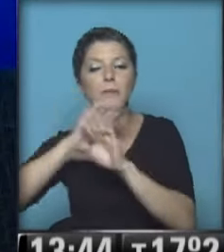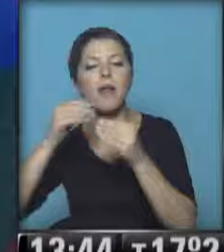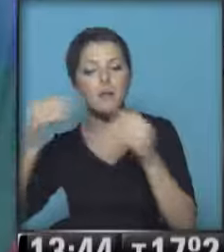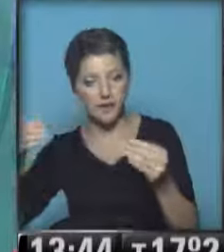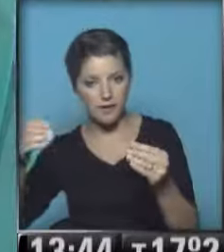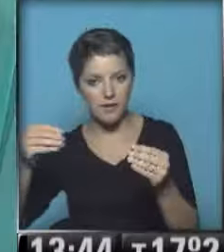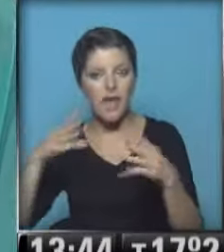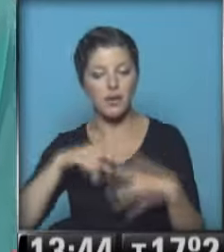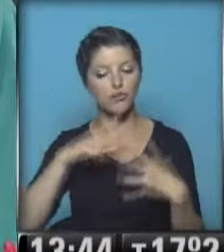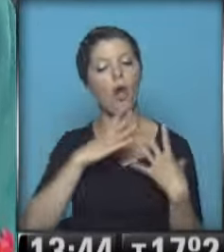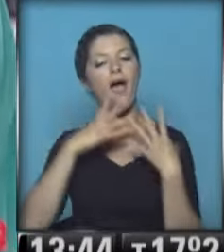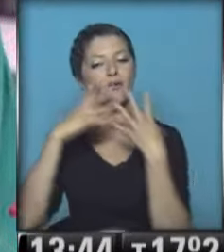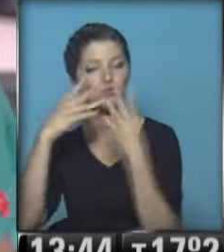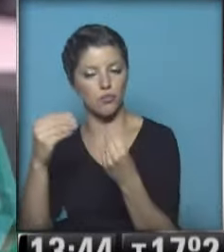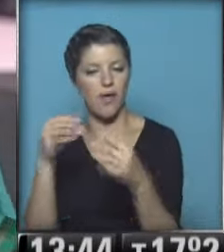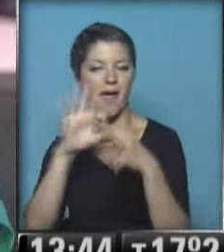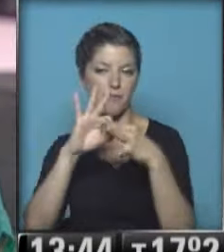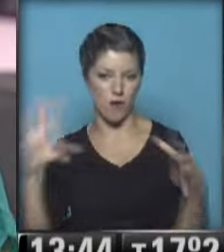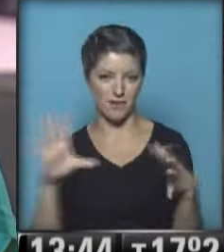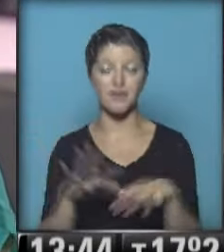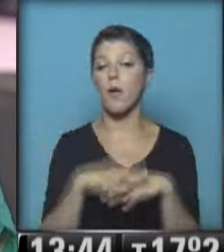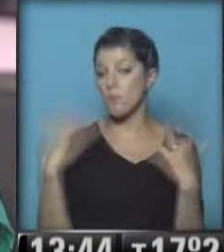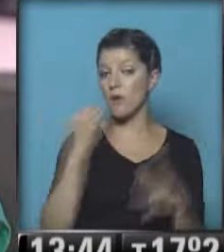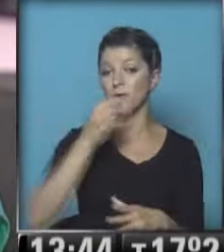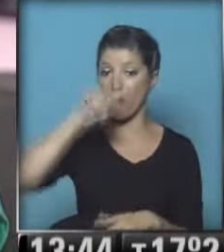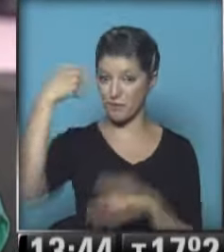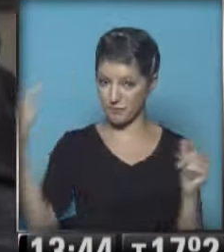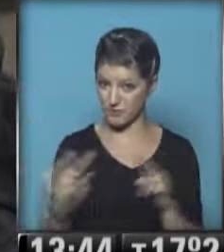negativo, ayuda mucho a la democracia. Bueno, nos vemos el